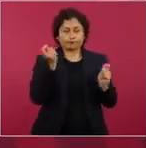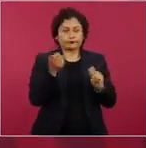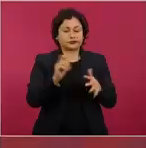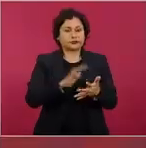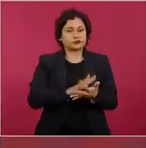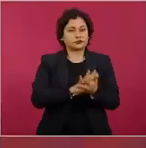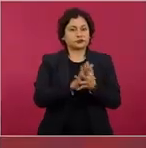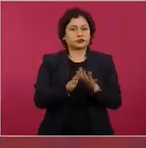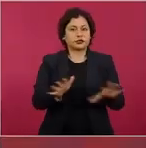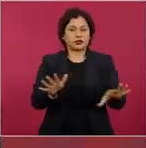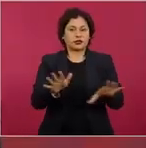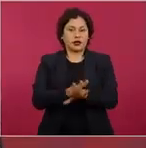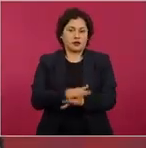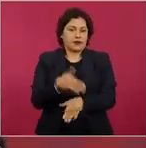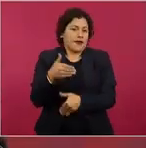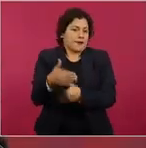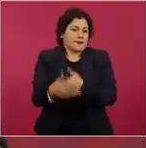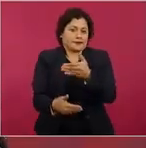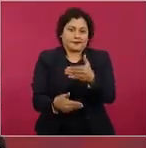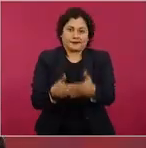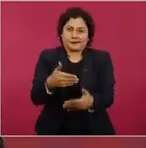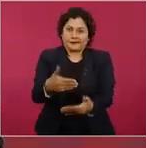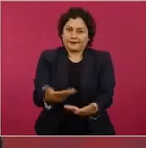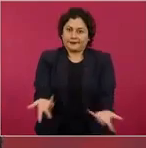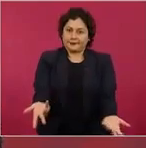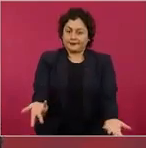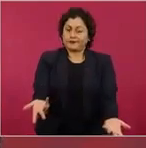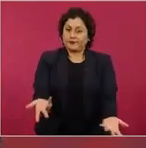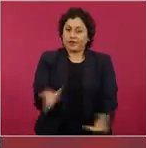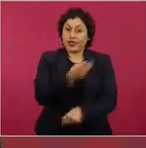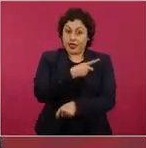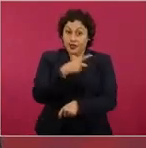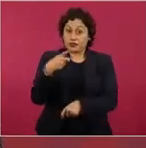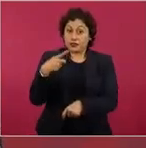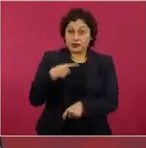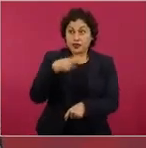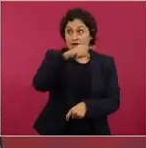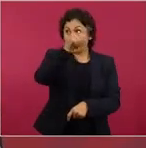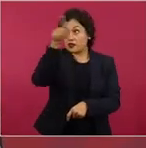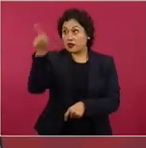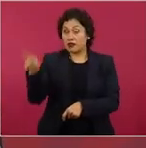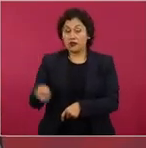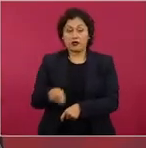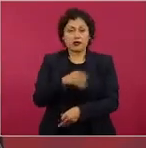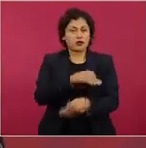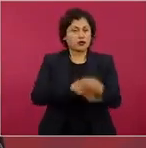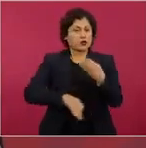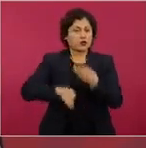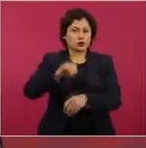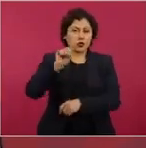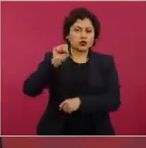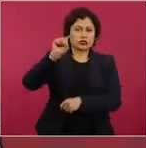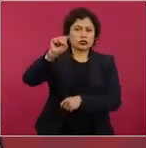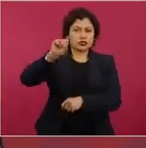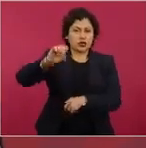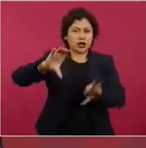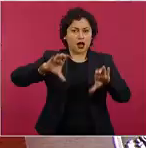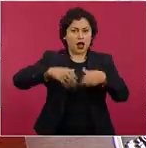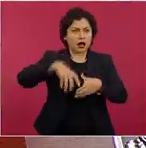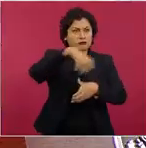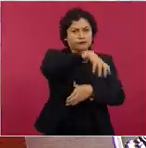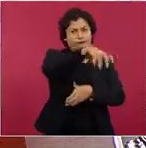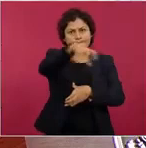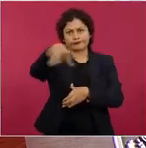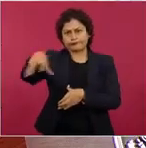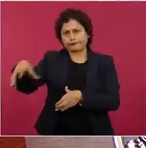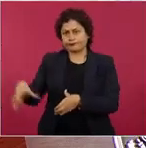luchando para democratizar los sindicatos, para democratizar